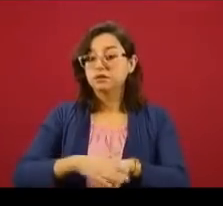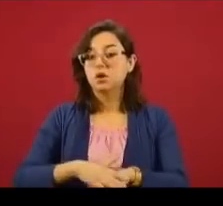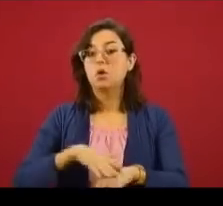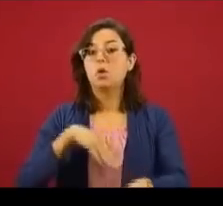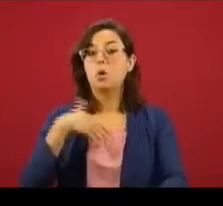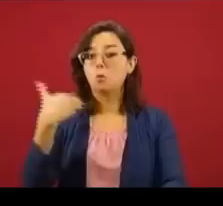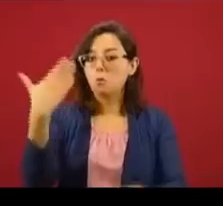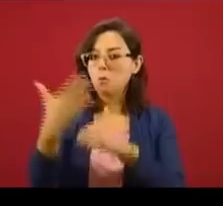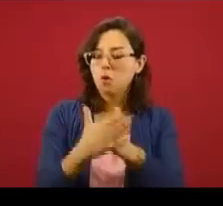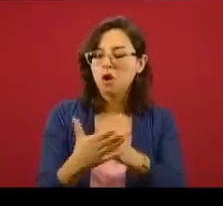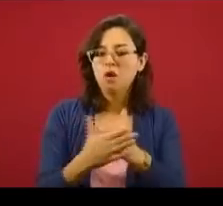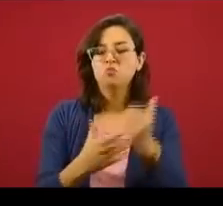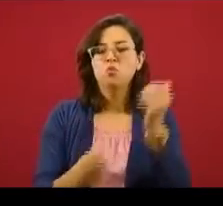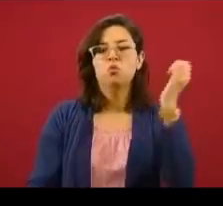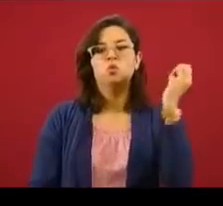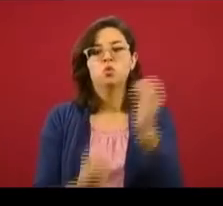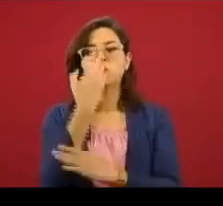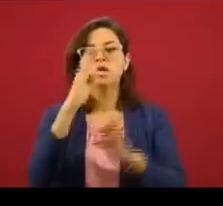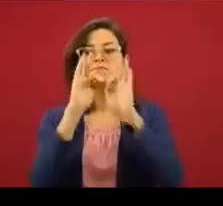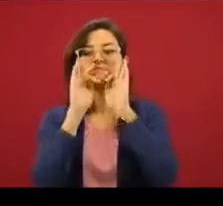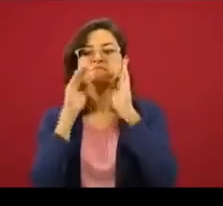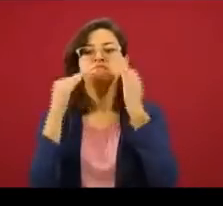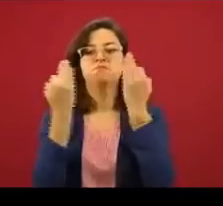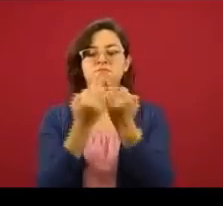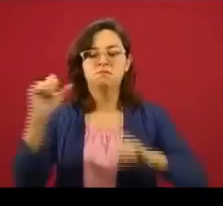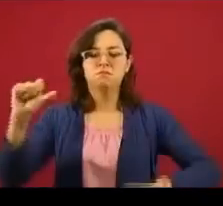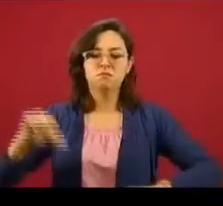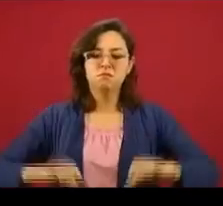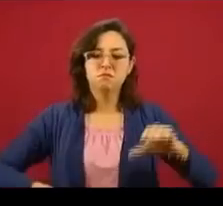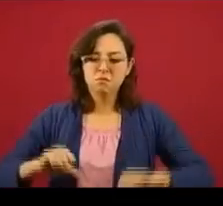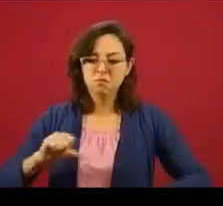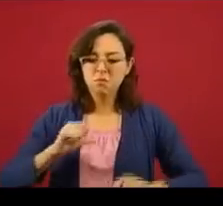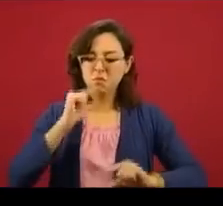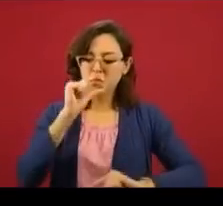la nueva normalidad. Y ahí vamos, poco a poco, con cuidado.